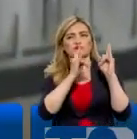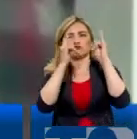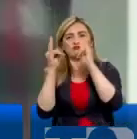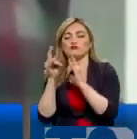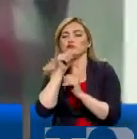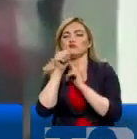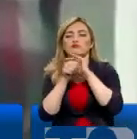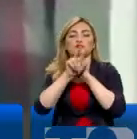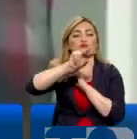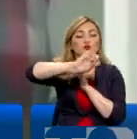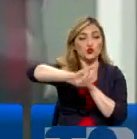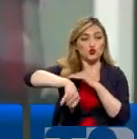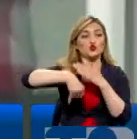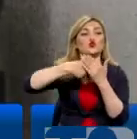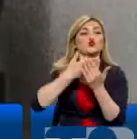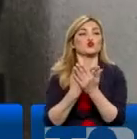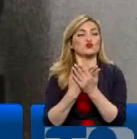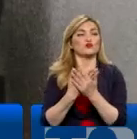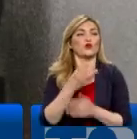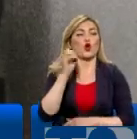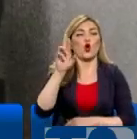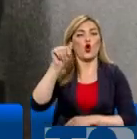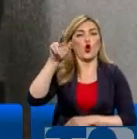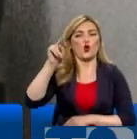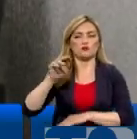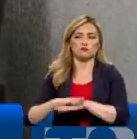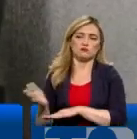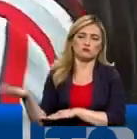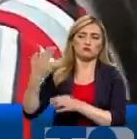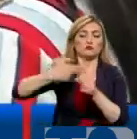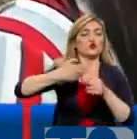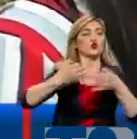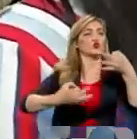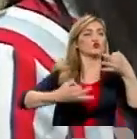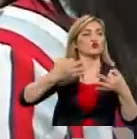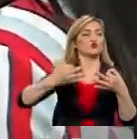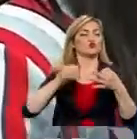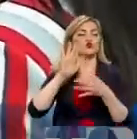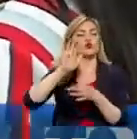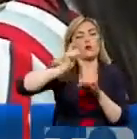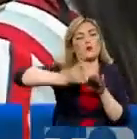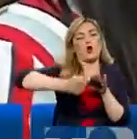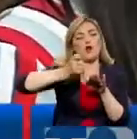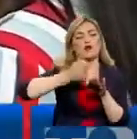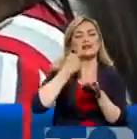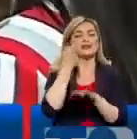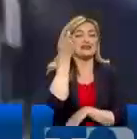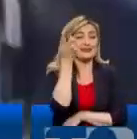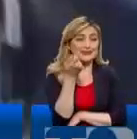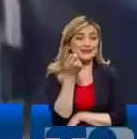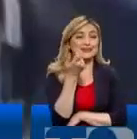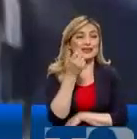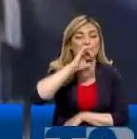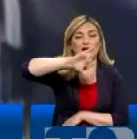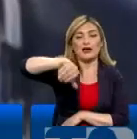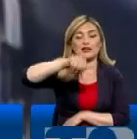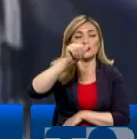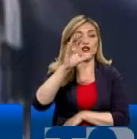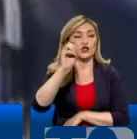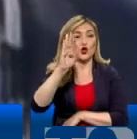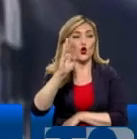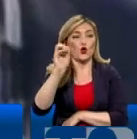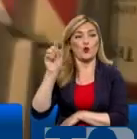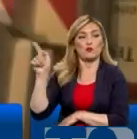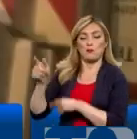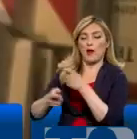enriquecimiento privado no justificado, Oren fue llamado a juicio. La defensa del israelí sostiene que el dinero provino de Jacobo Bucaram Puley